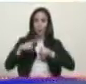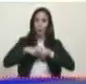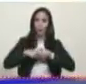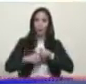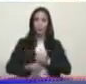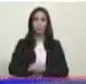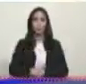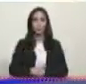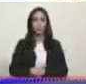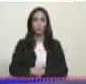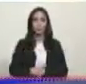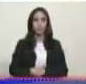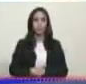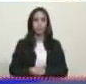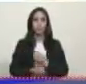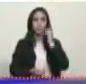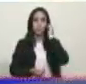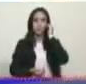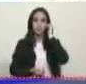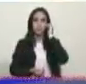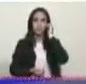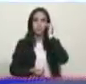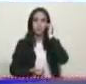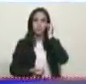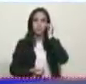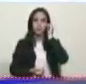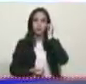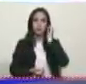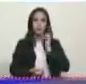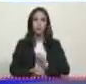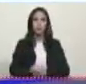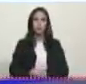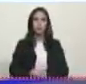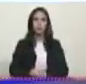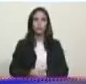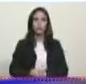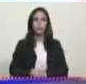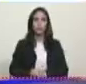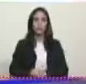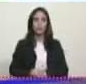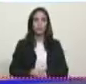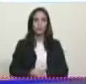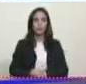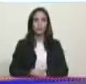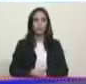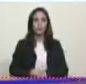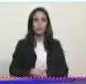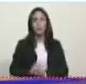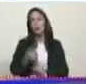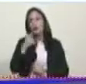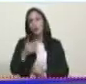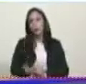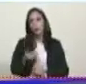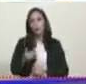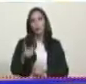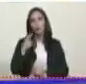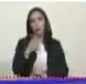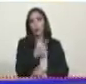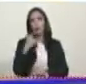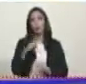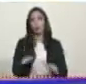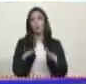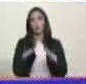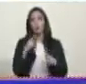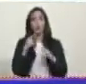incorporaciones nacionales que establece nuestra ley. Bueno, debe resaltar que son unidades de alta